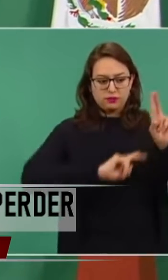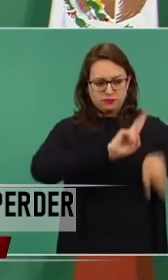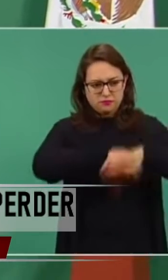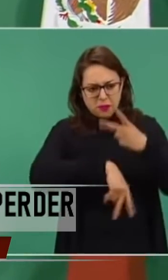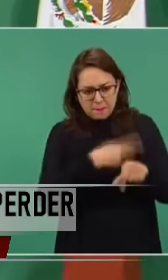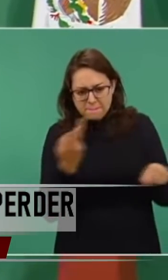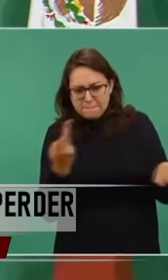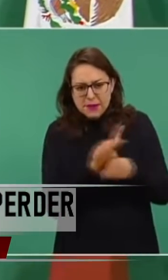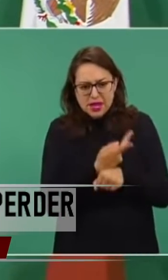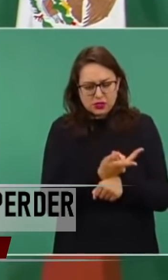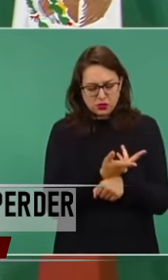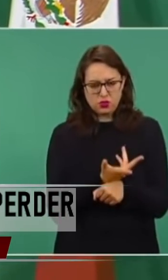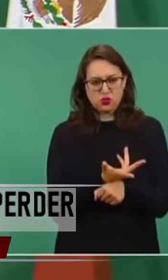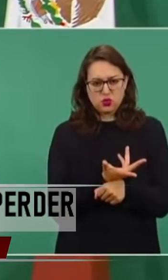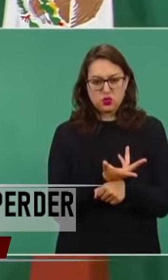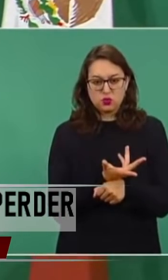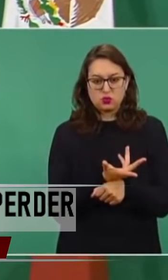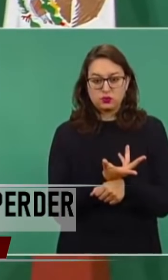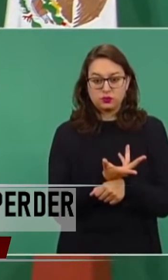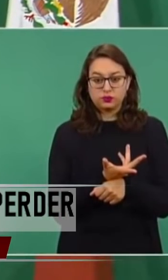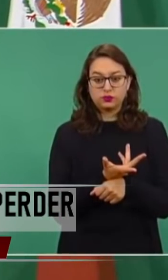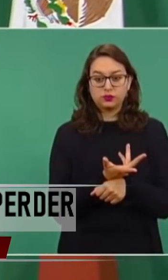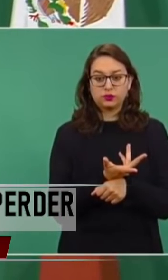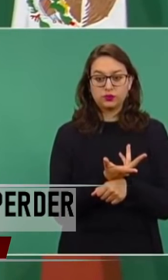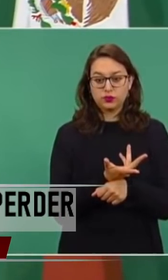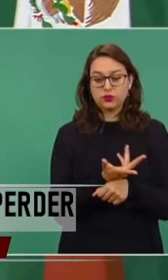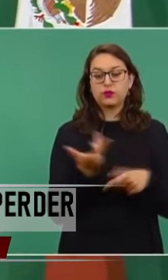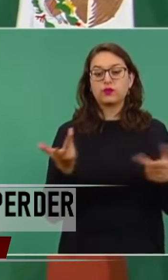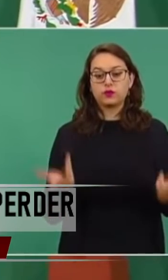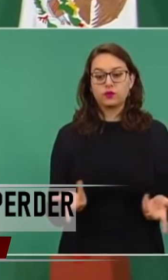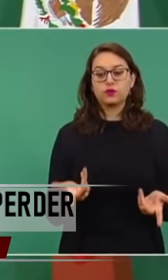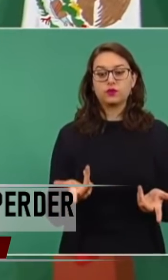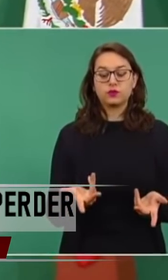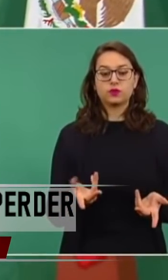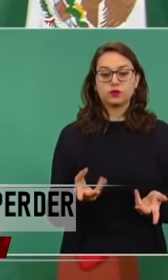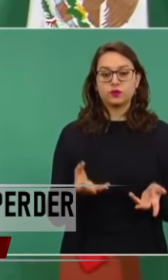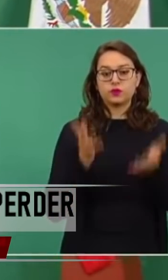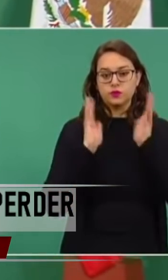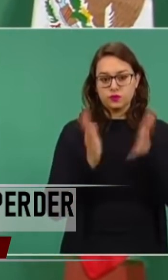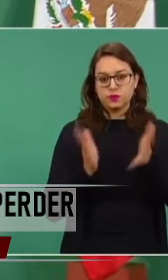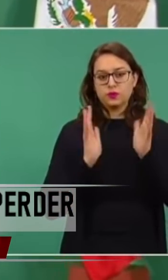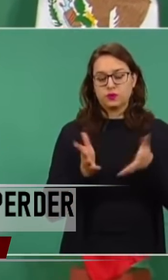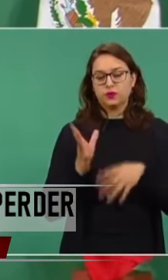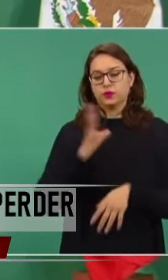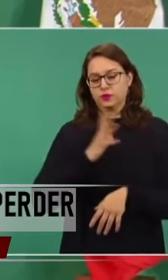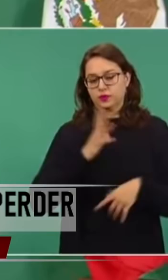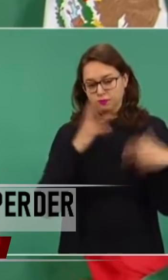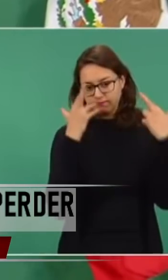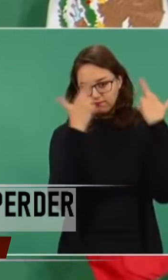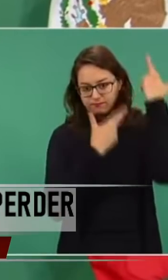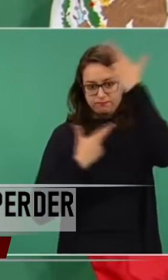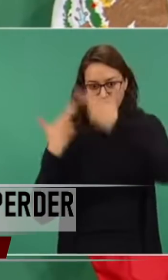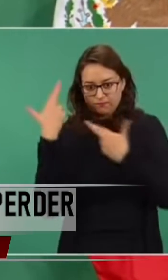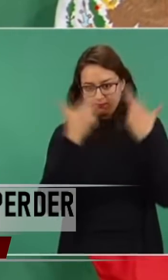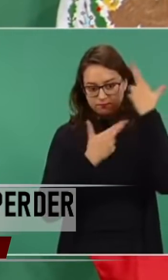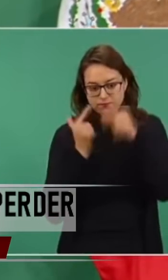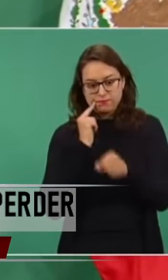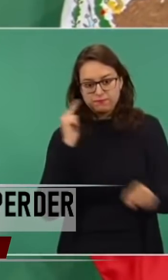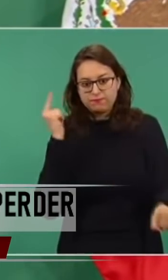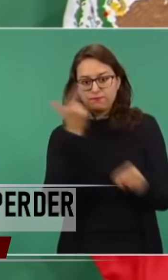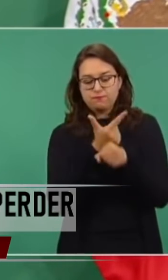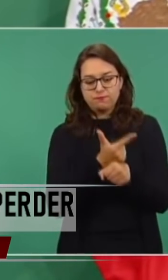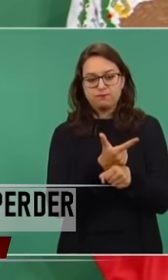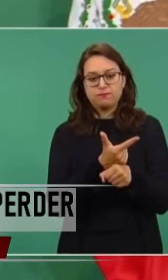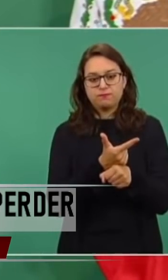causas y tenemos un dictamen de la comisión